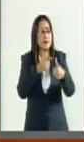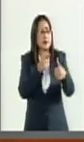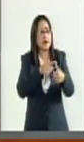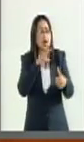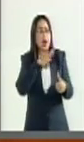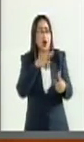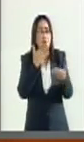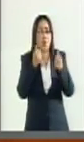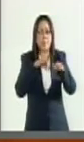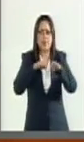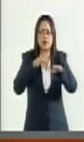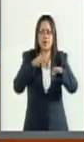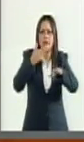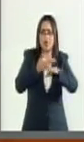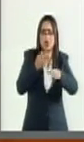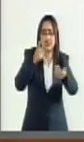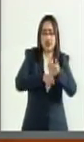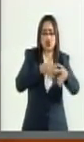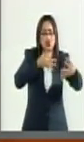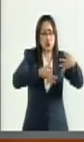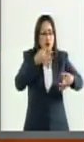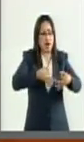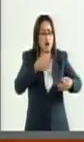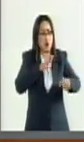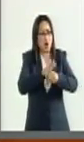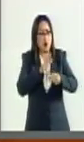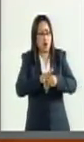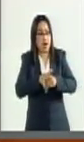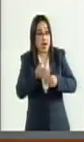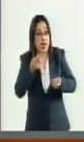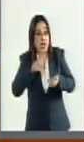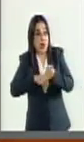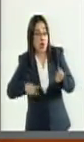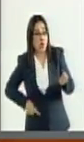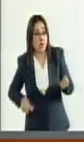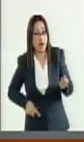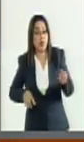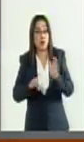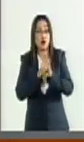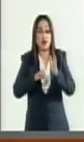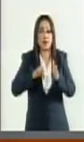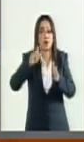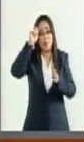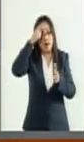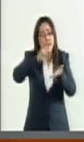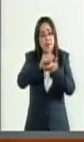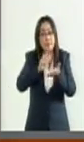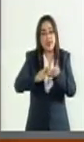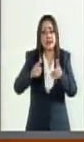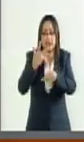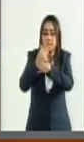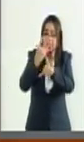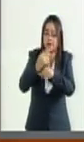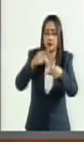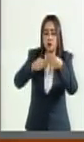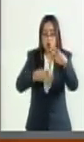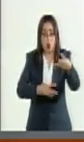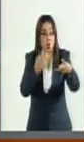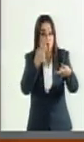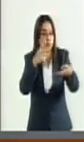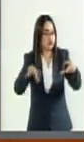al personal que labora en el tribunal sin tener carácter de servidor público, como por ejemplo personal de limpieza, de mantenimiento u